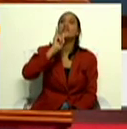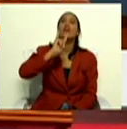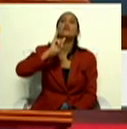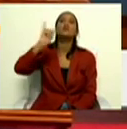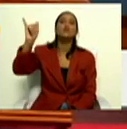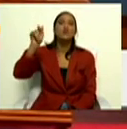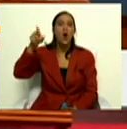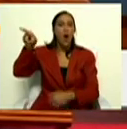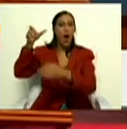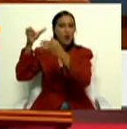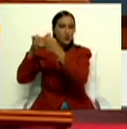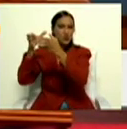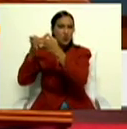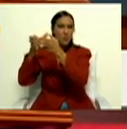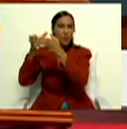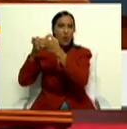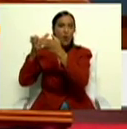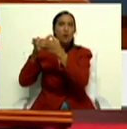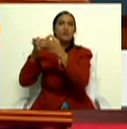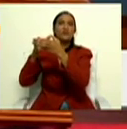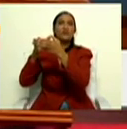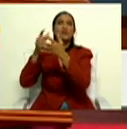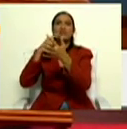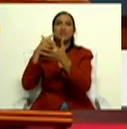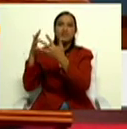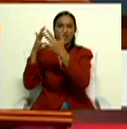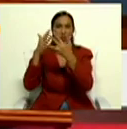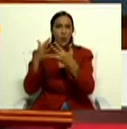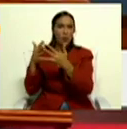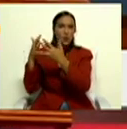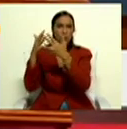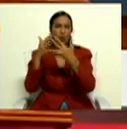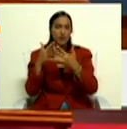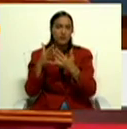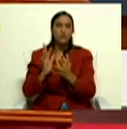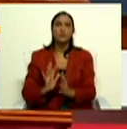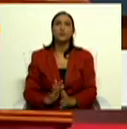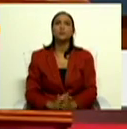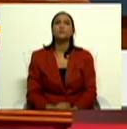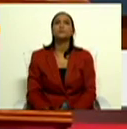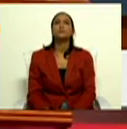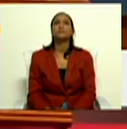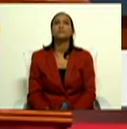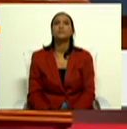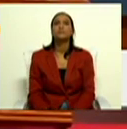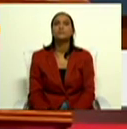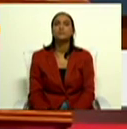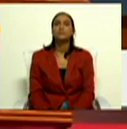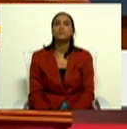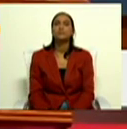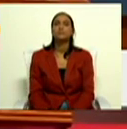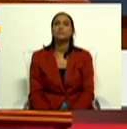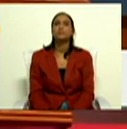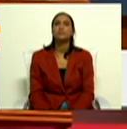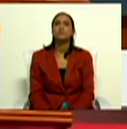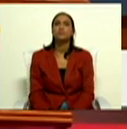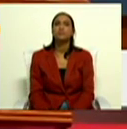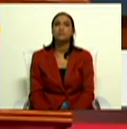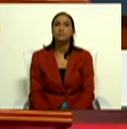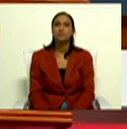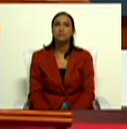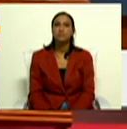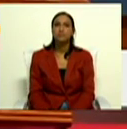tiene los efectos de la piel, le brota de manera asquerosa,